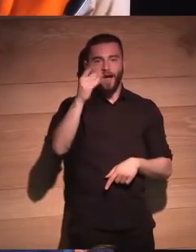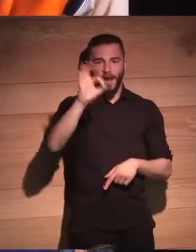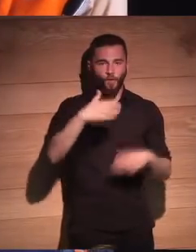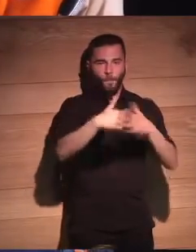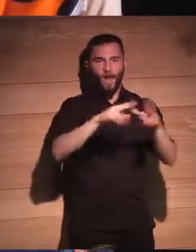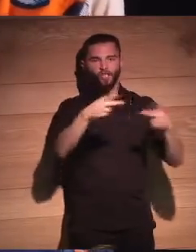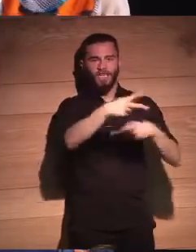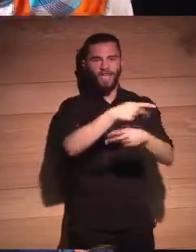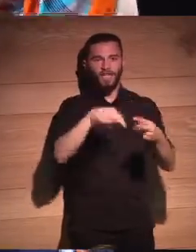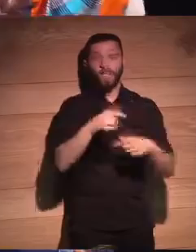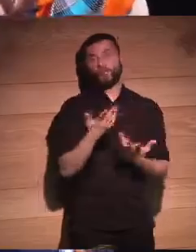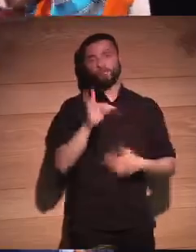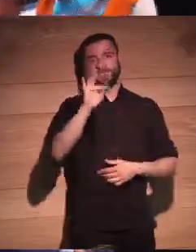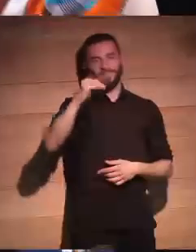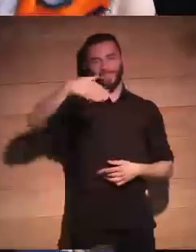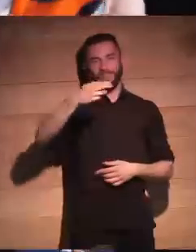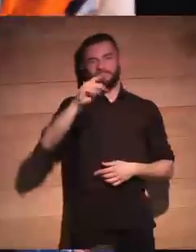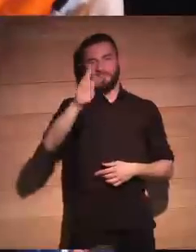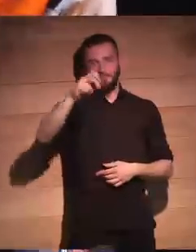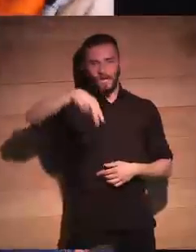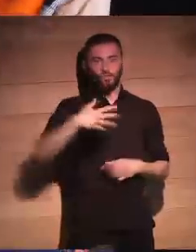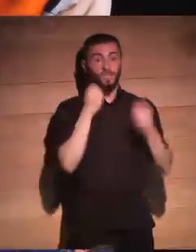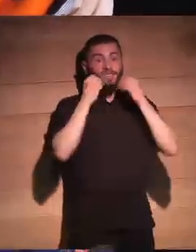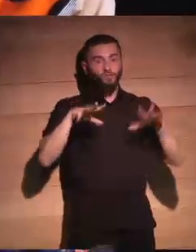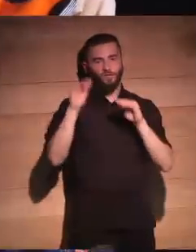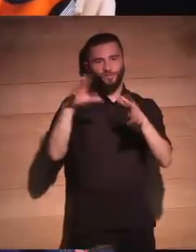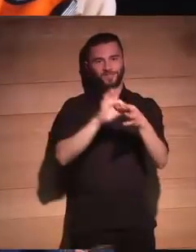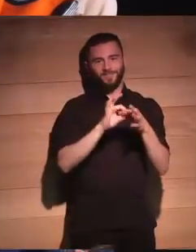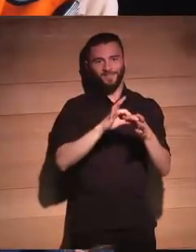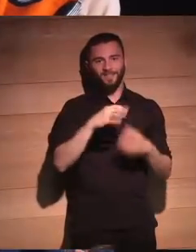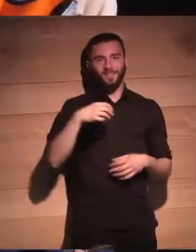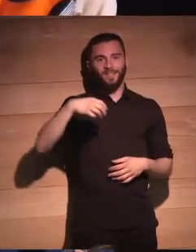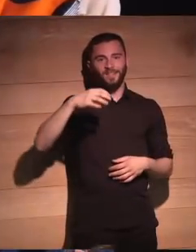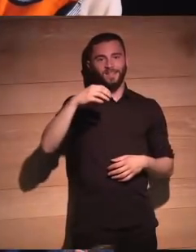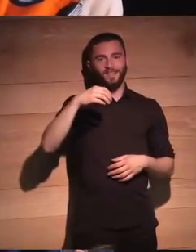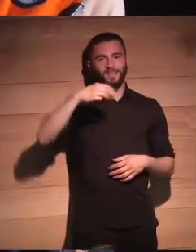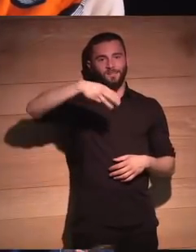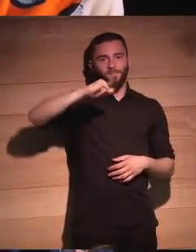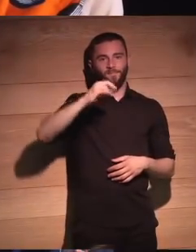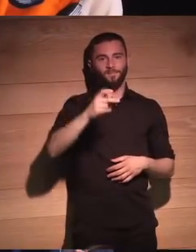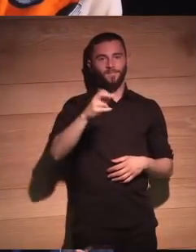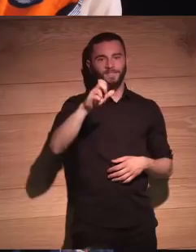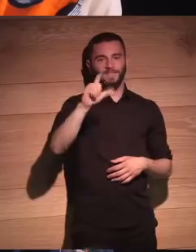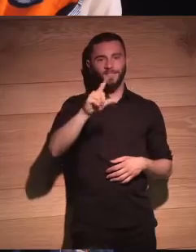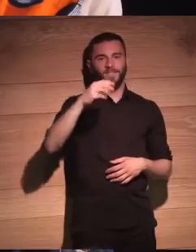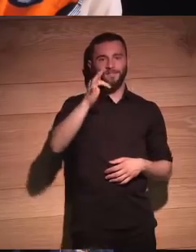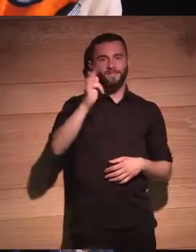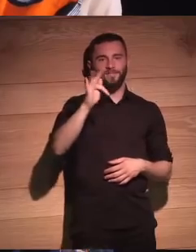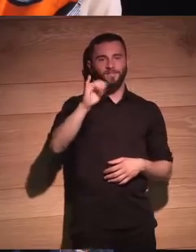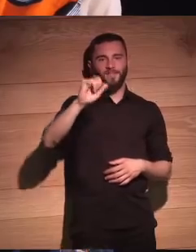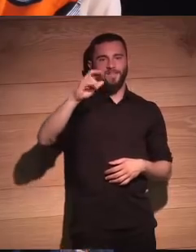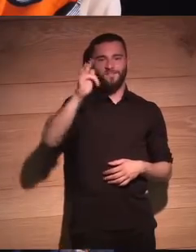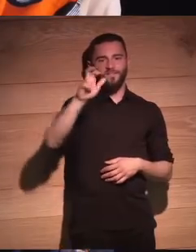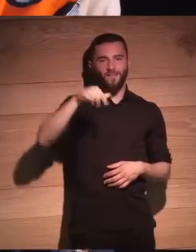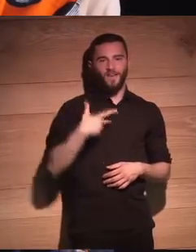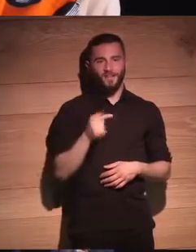Inadaptados. de Tim Burton en todo, ¿no? Entonces, está ahí. Me interesa mucho más Michelle Pfeiffer de Catwoman y el Pingüino